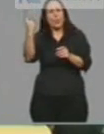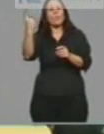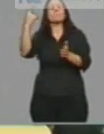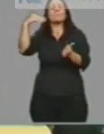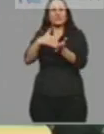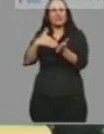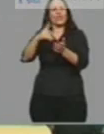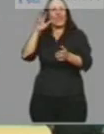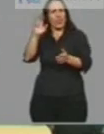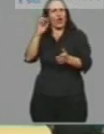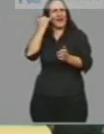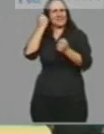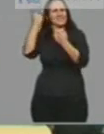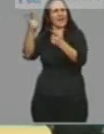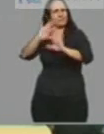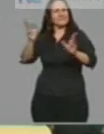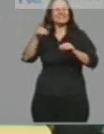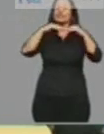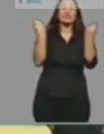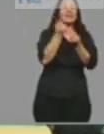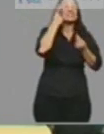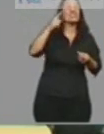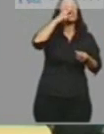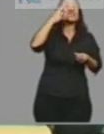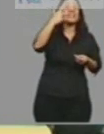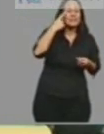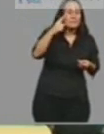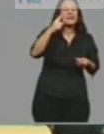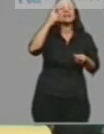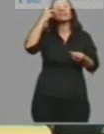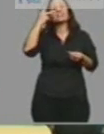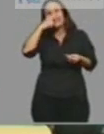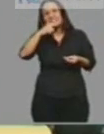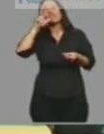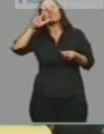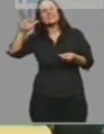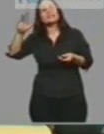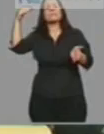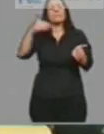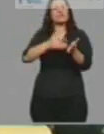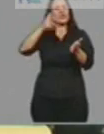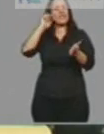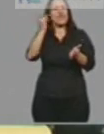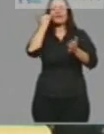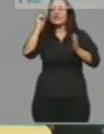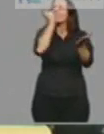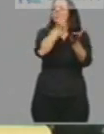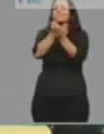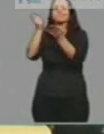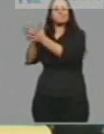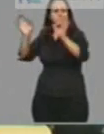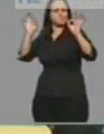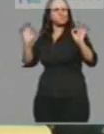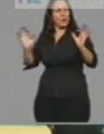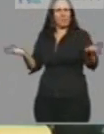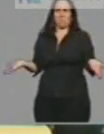total, 173.733 millones de dólares. Digamos que